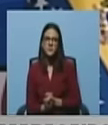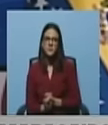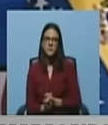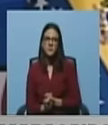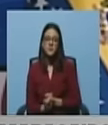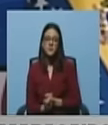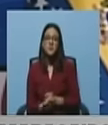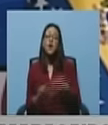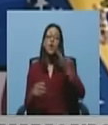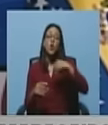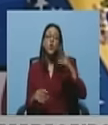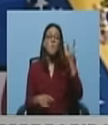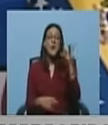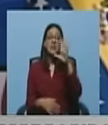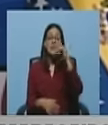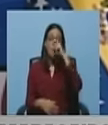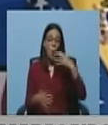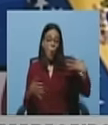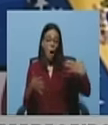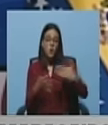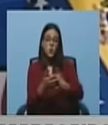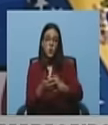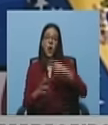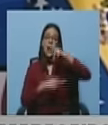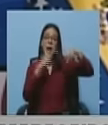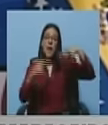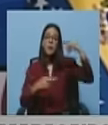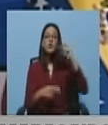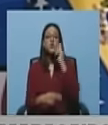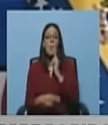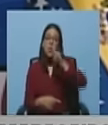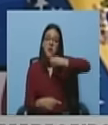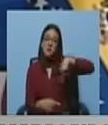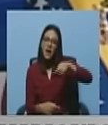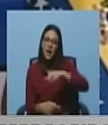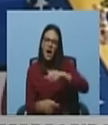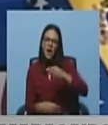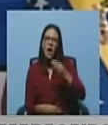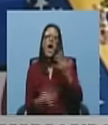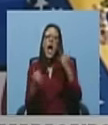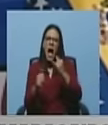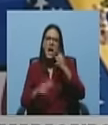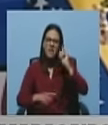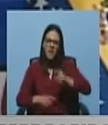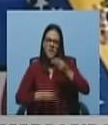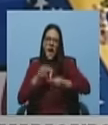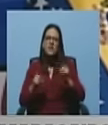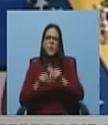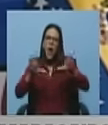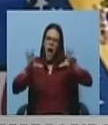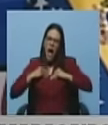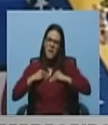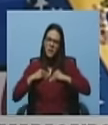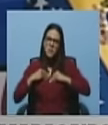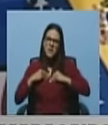A lo largo de estos 25 años, la Revolución Bolivariana ha tenido que